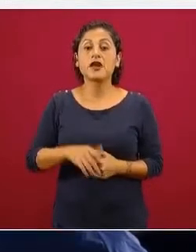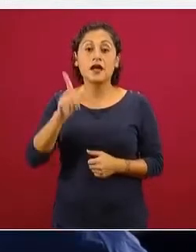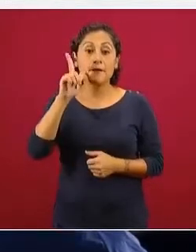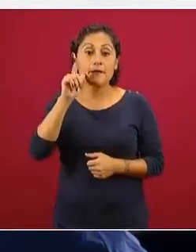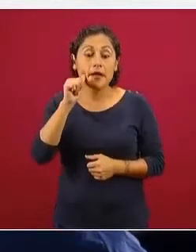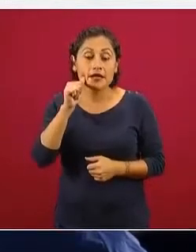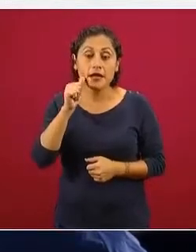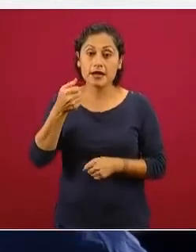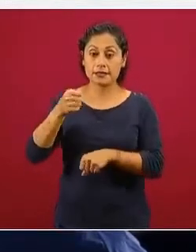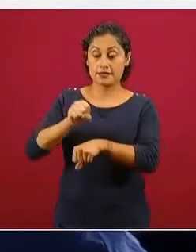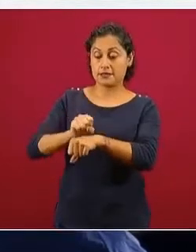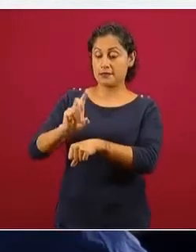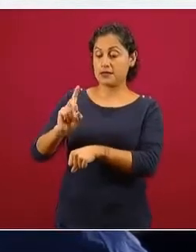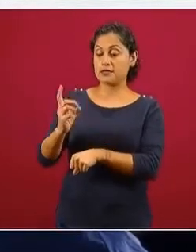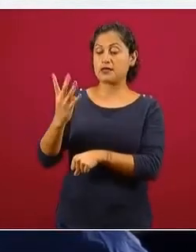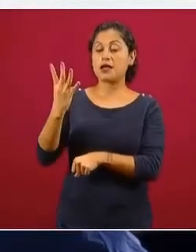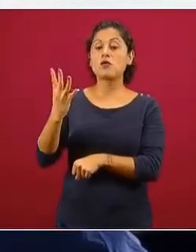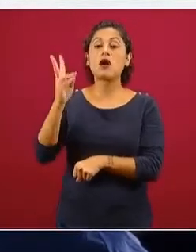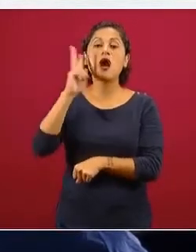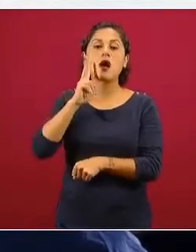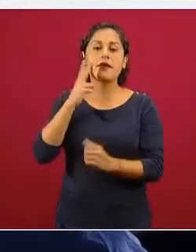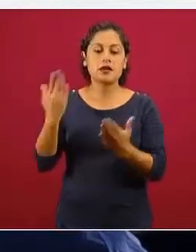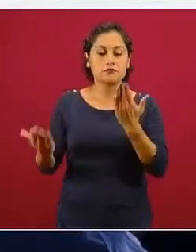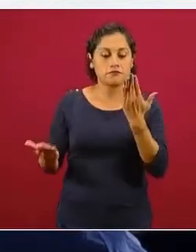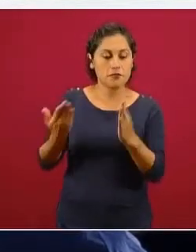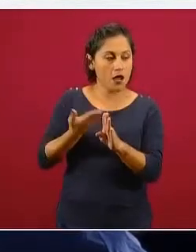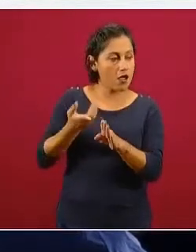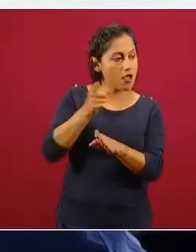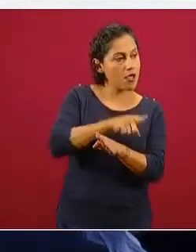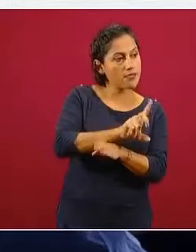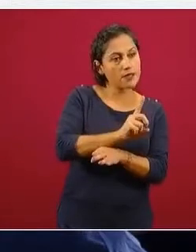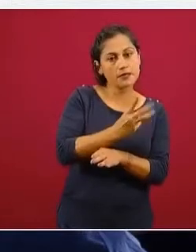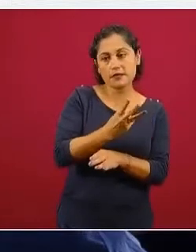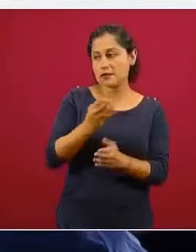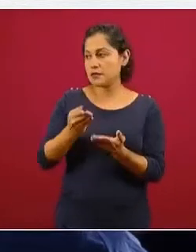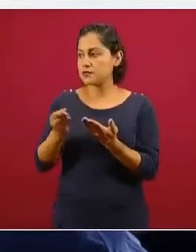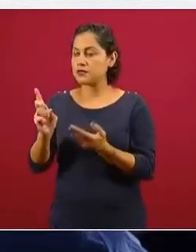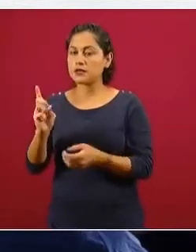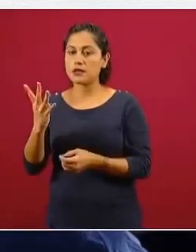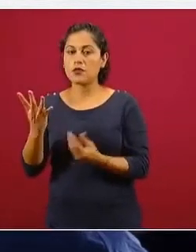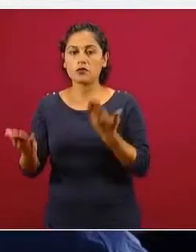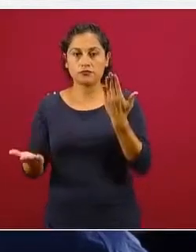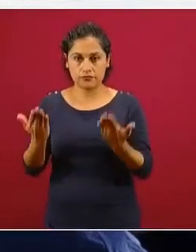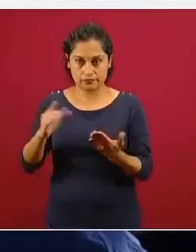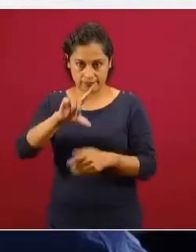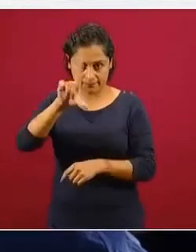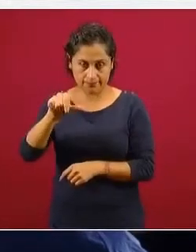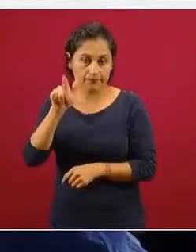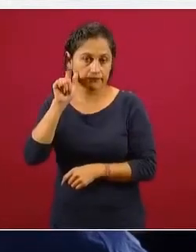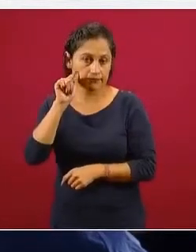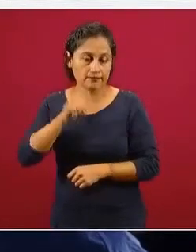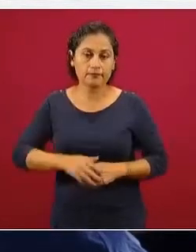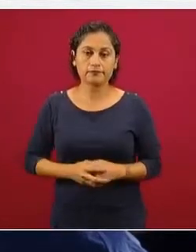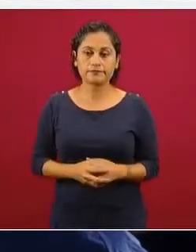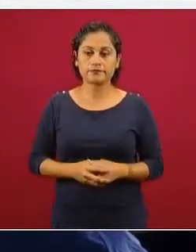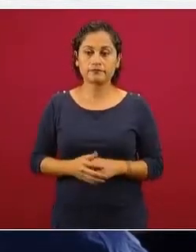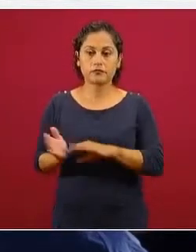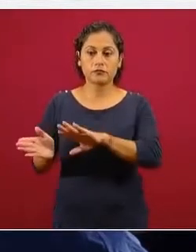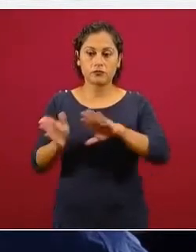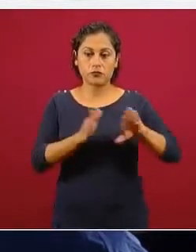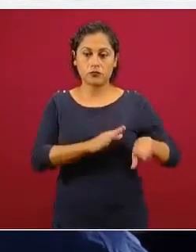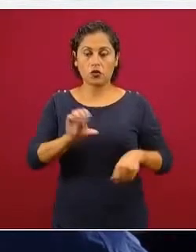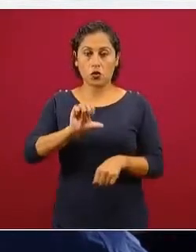34 veremos este porcentaje de positividad que tanto se pudo haber movido. Veamos la siguiente diapositiva,